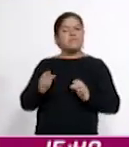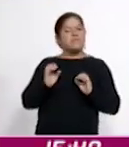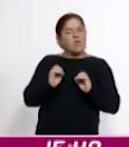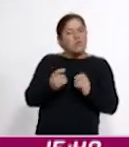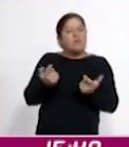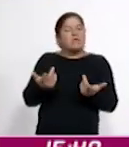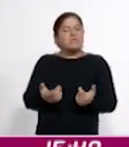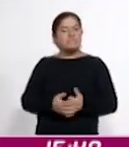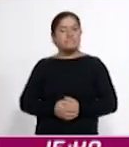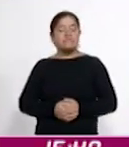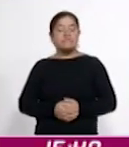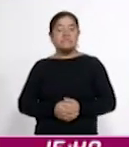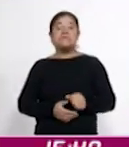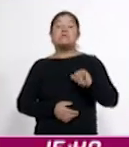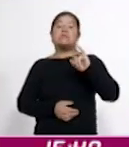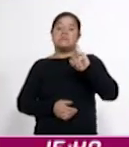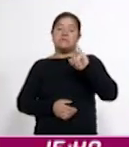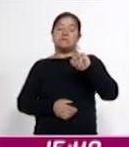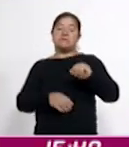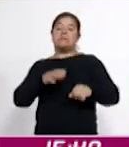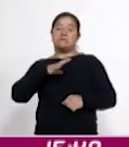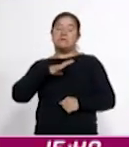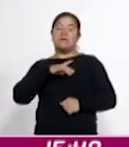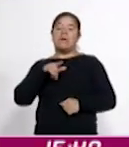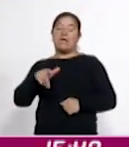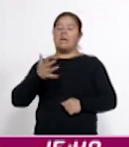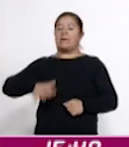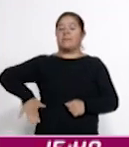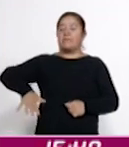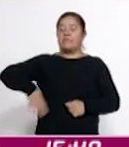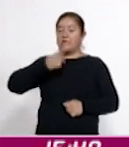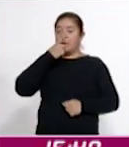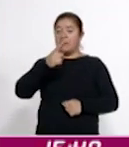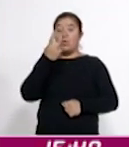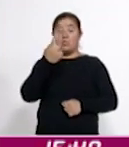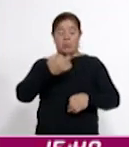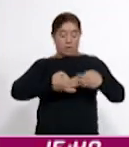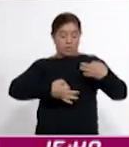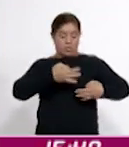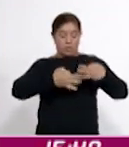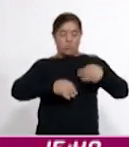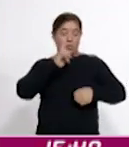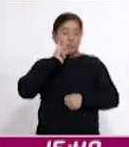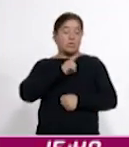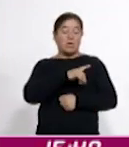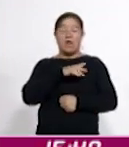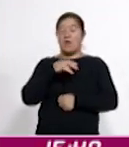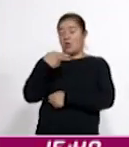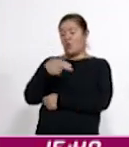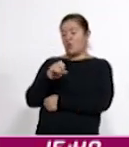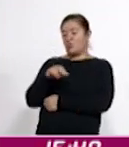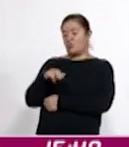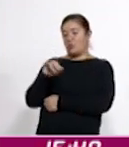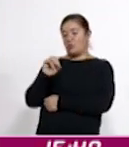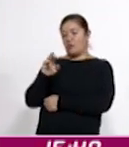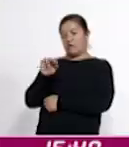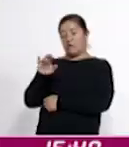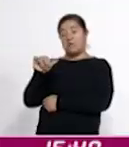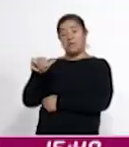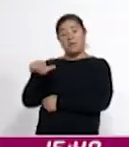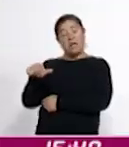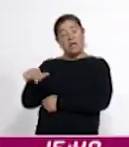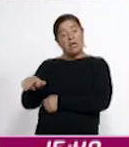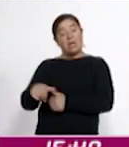presentar. Sí, claro que sí. Como mencionaba antes, una de nuestras juezas será la señora Honorina, ganadora de